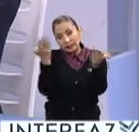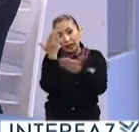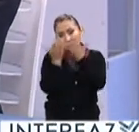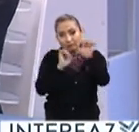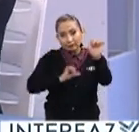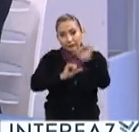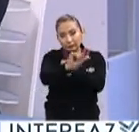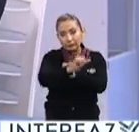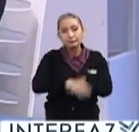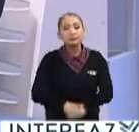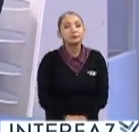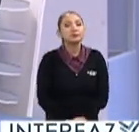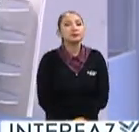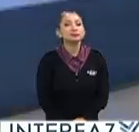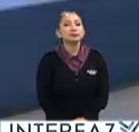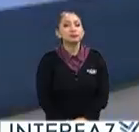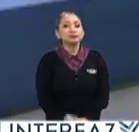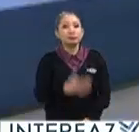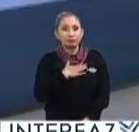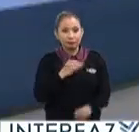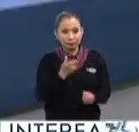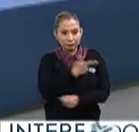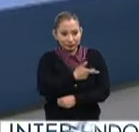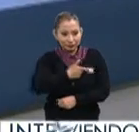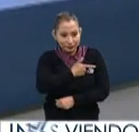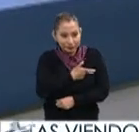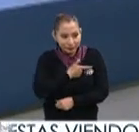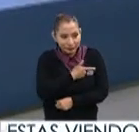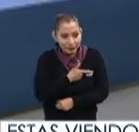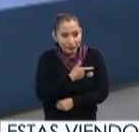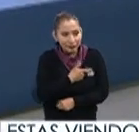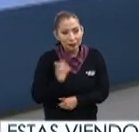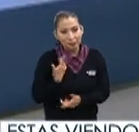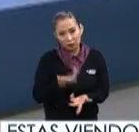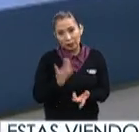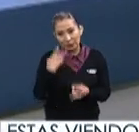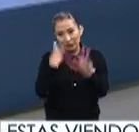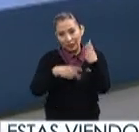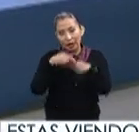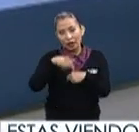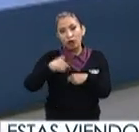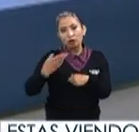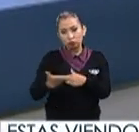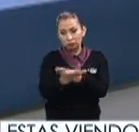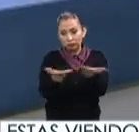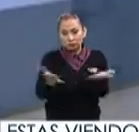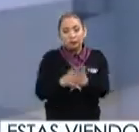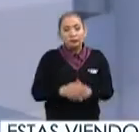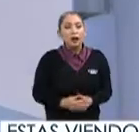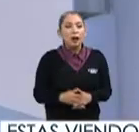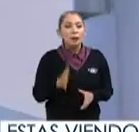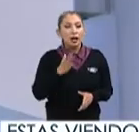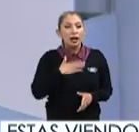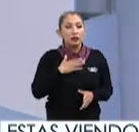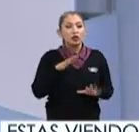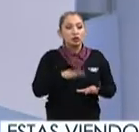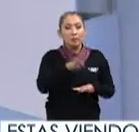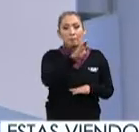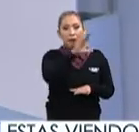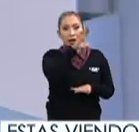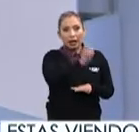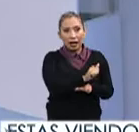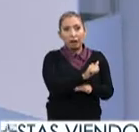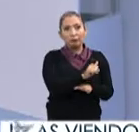estos intercambios. Bueno, mucho gusto. Al contrario, un placer saludarte. Un placer estar aquí con ustedes. Bueno, en cuanto a la